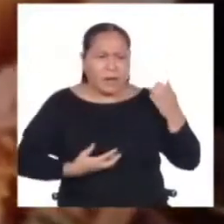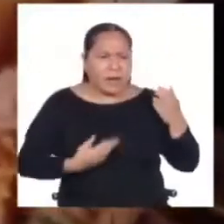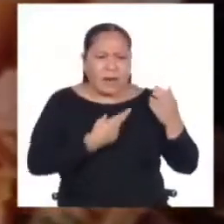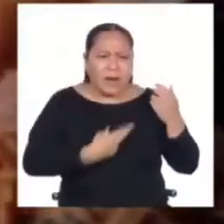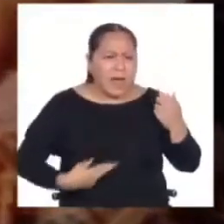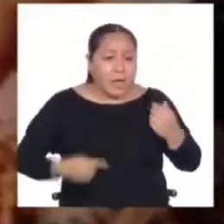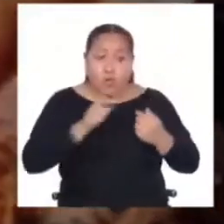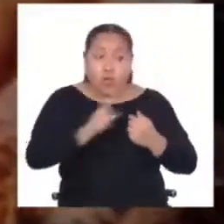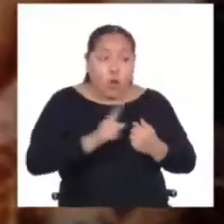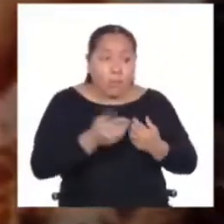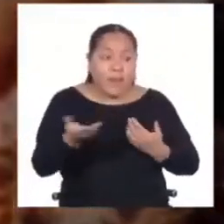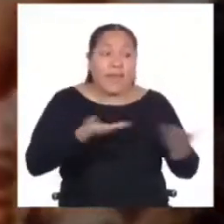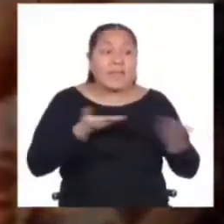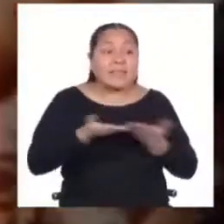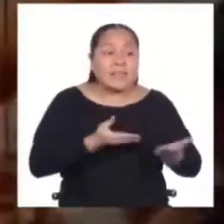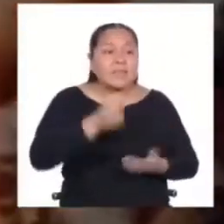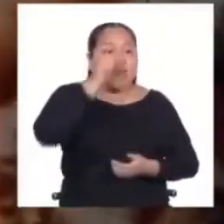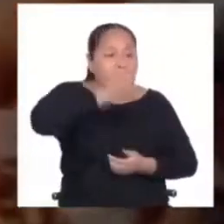reyes.